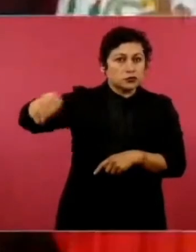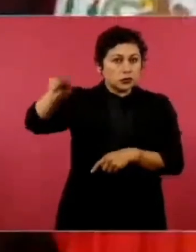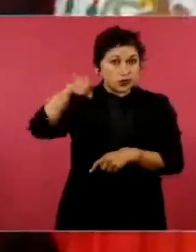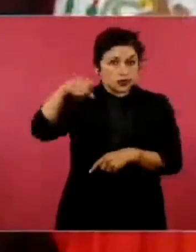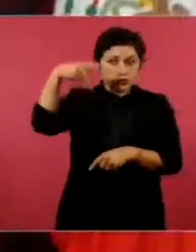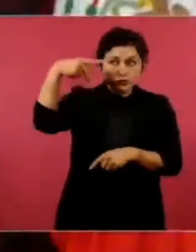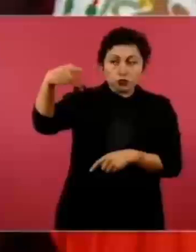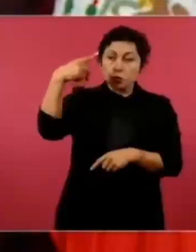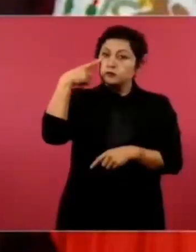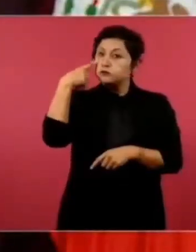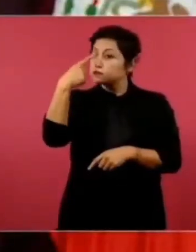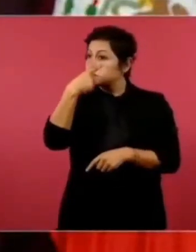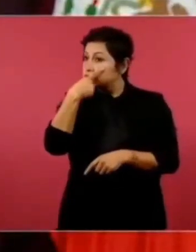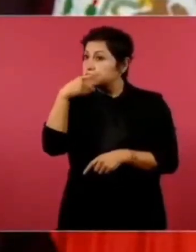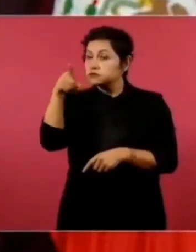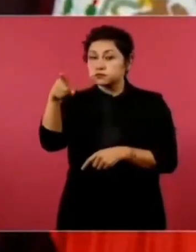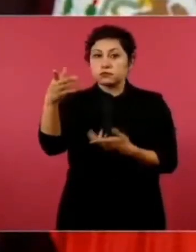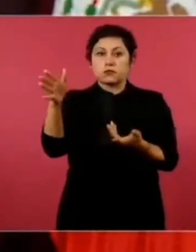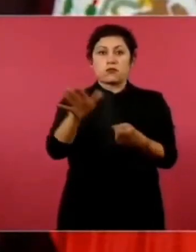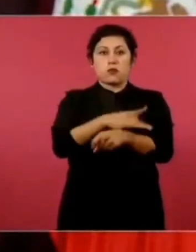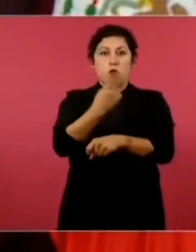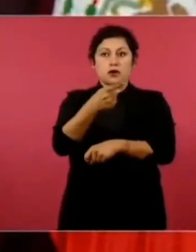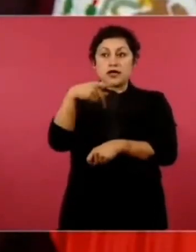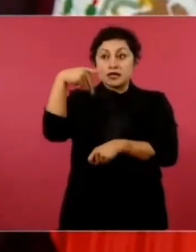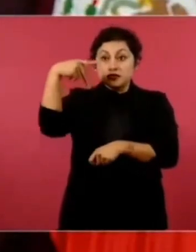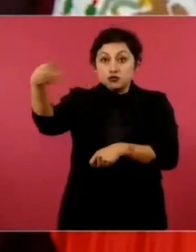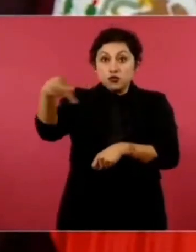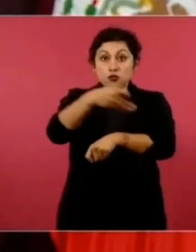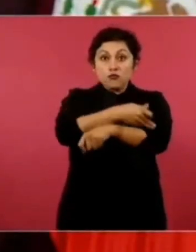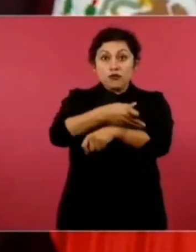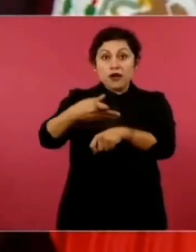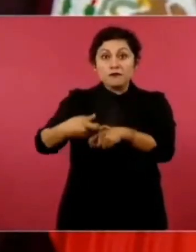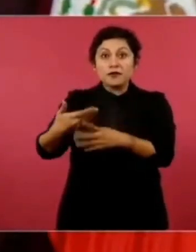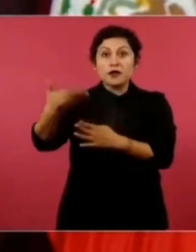que tiene familiares detenidos